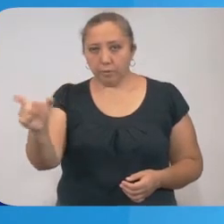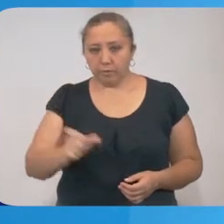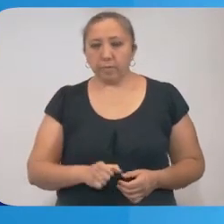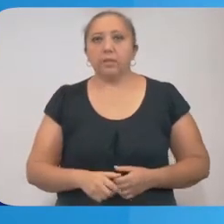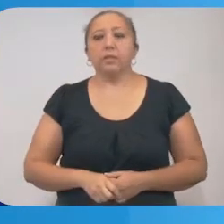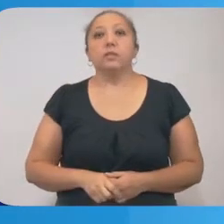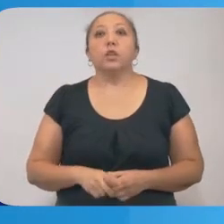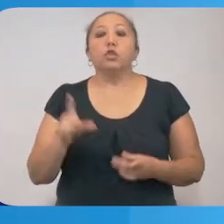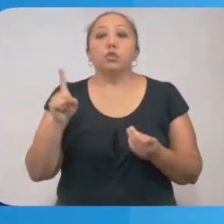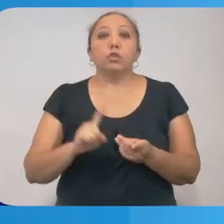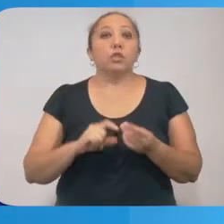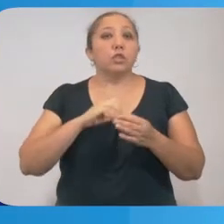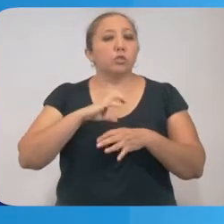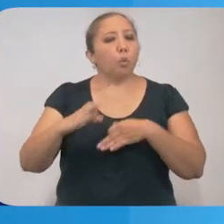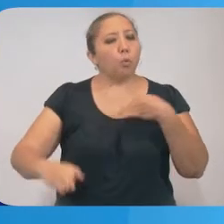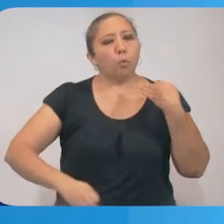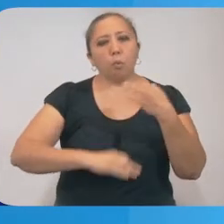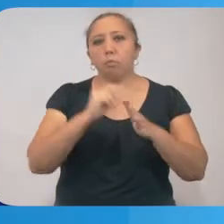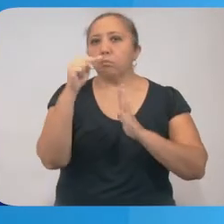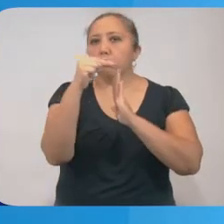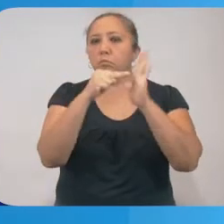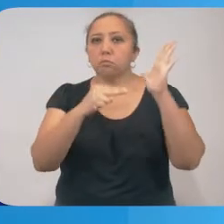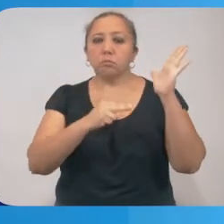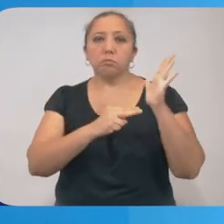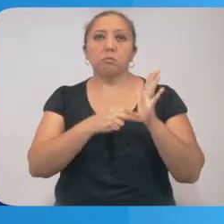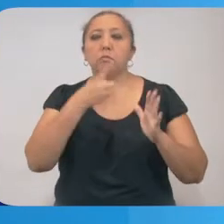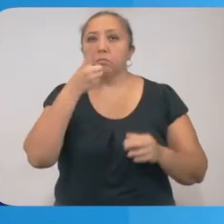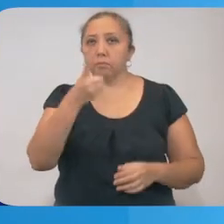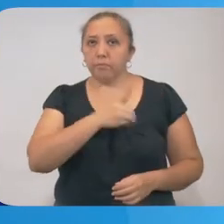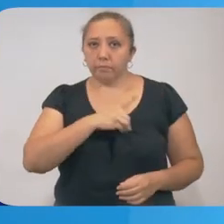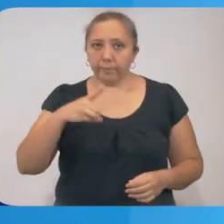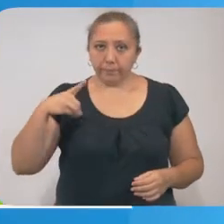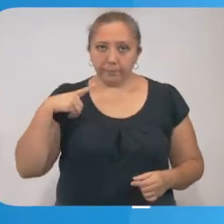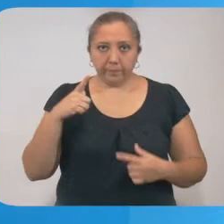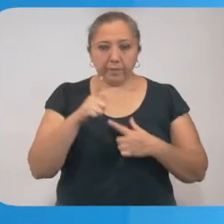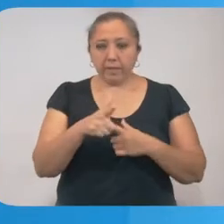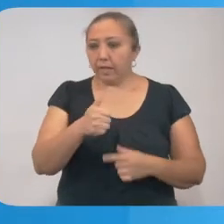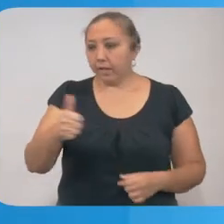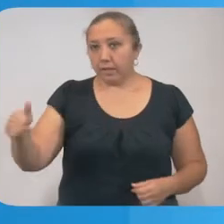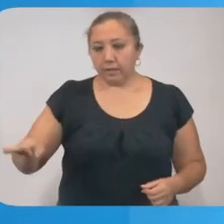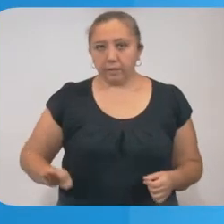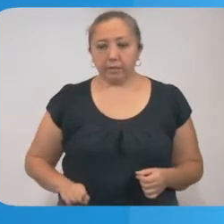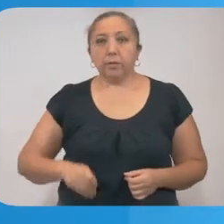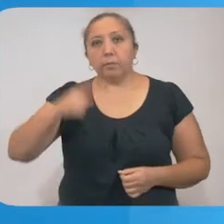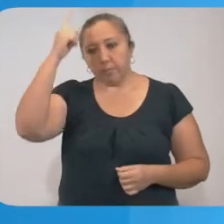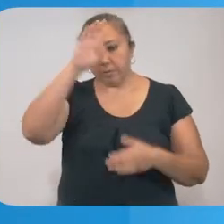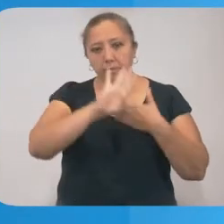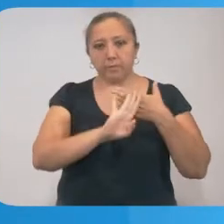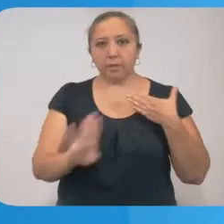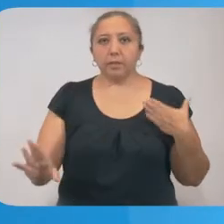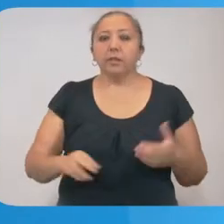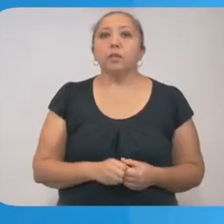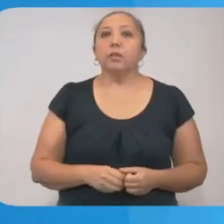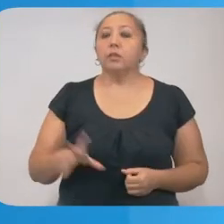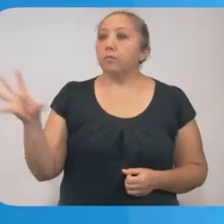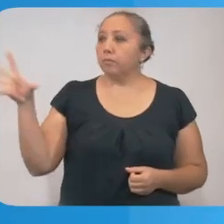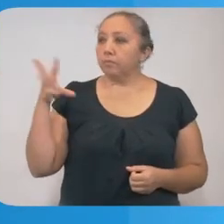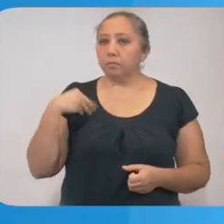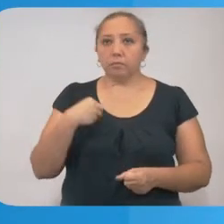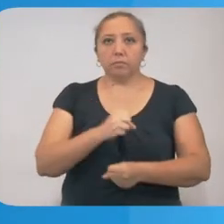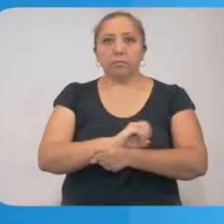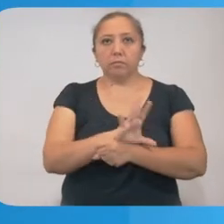reactivacion.yucatan.gov.mx, donde se encuentran todos los protocolos sanitarios específicos a cada giro comercial para prevenir y evitar contagios